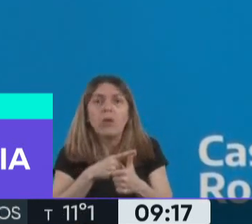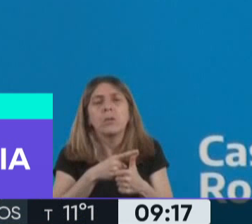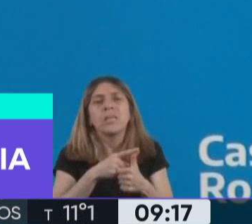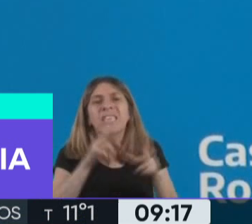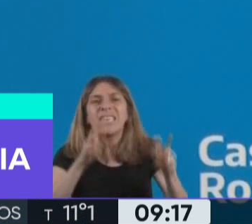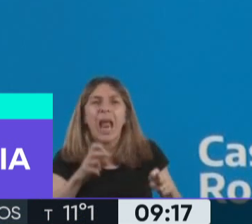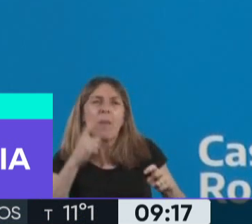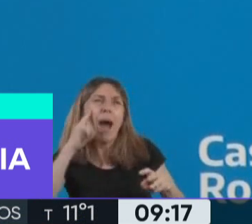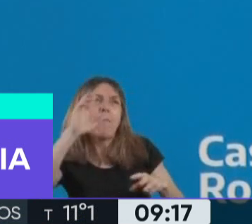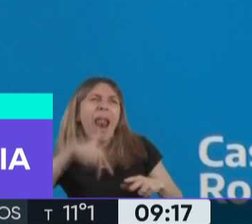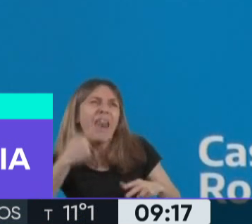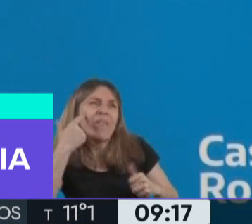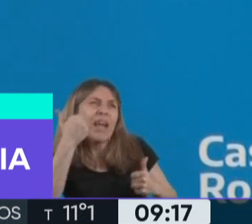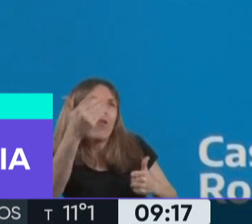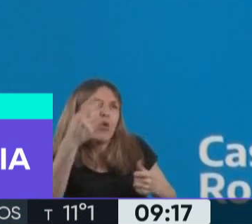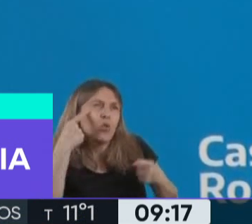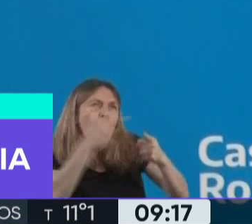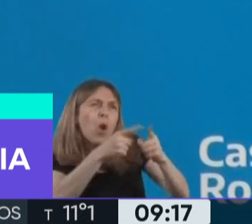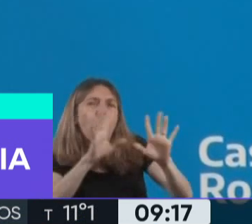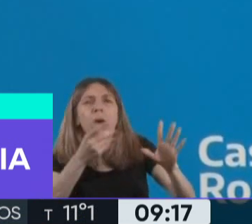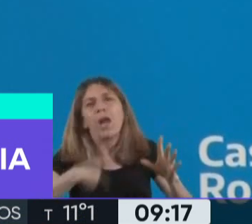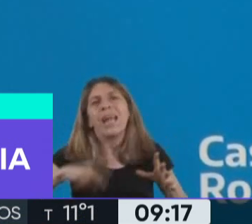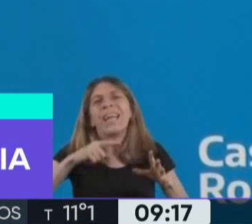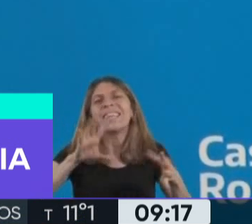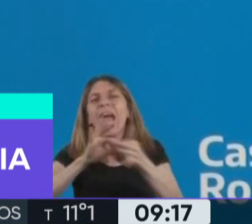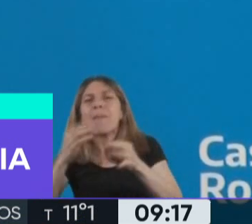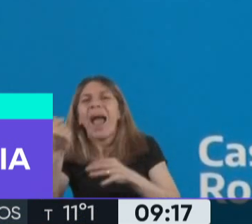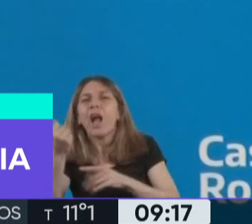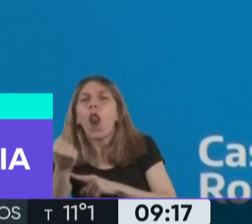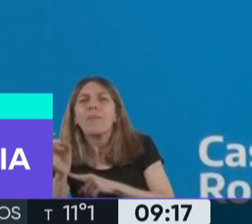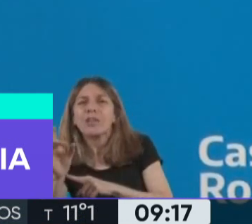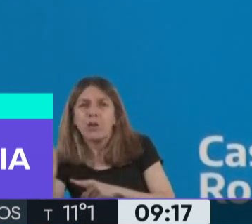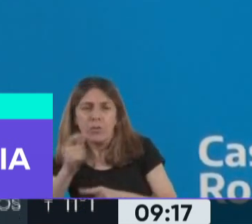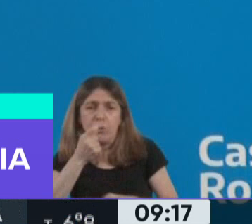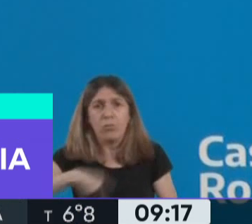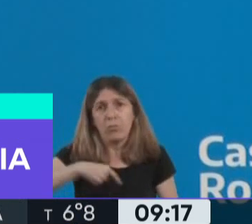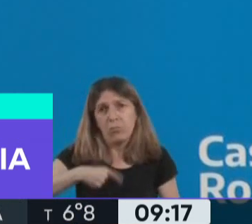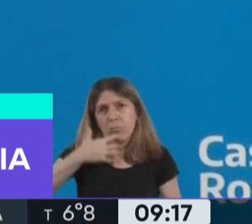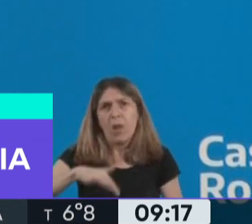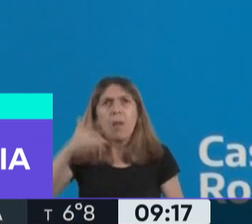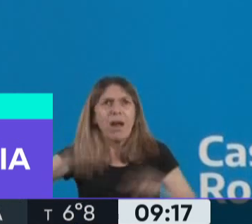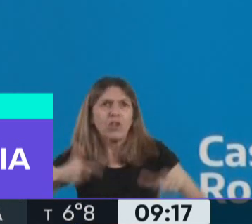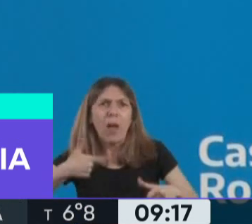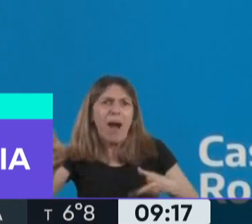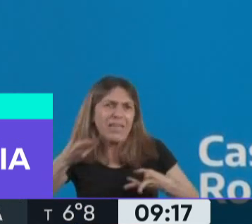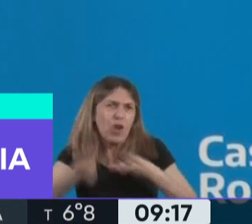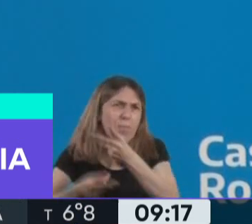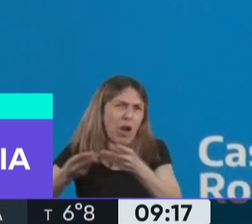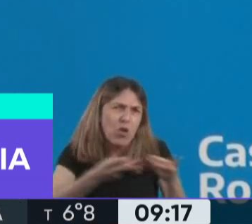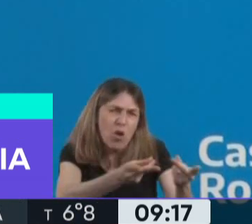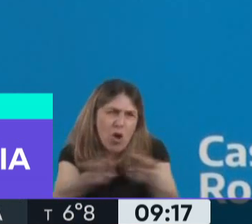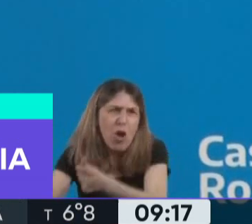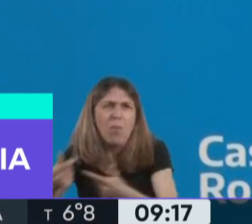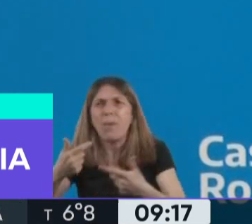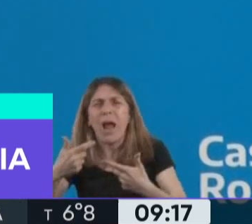las expectativas también que hay, ¿no? Con respecto a la economía. Nosotros entendemos que en este momento de mayor consumo, de mayor crecimiento, de